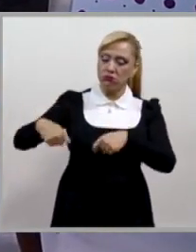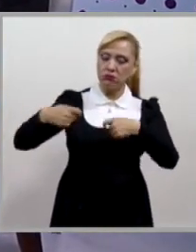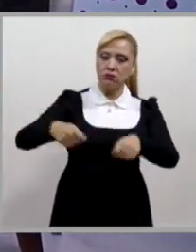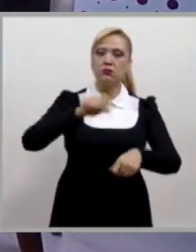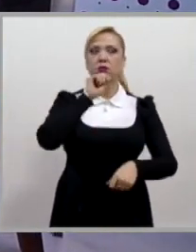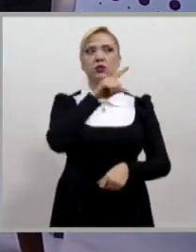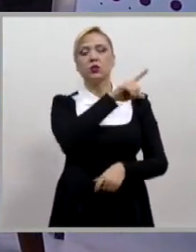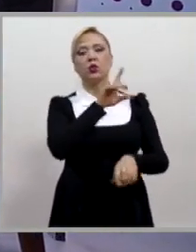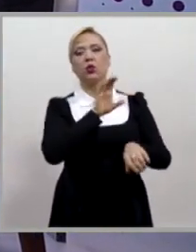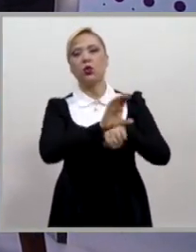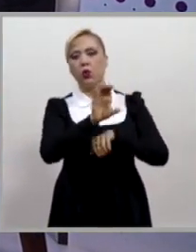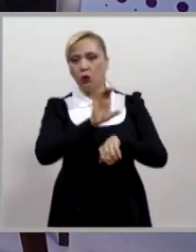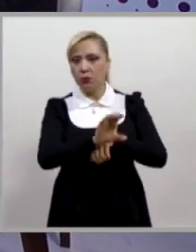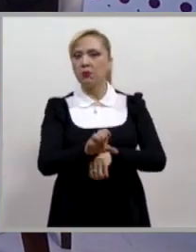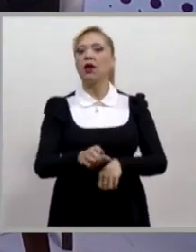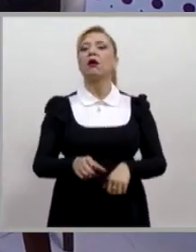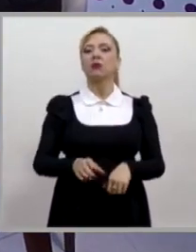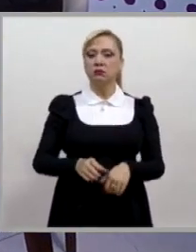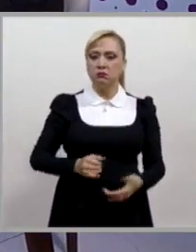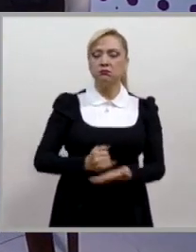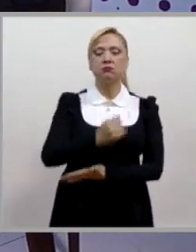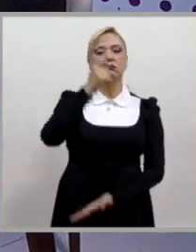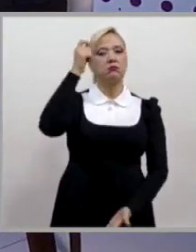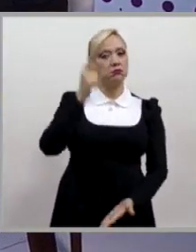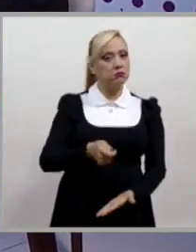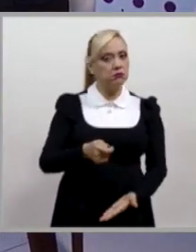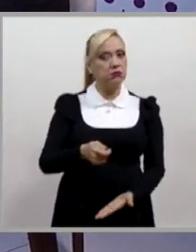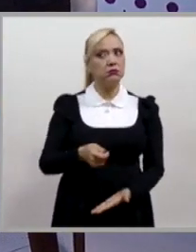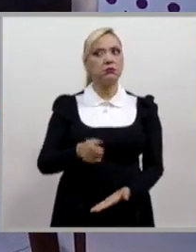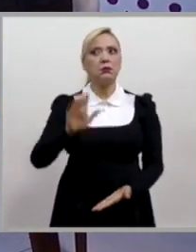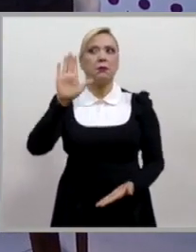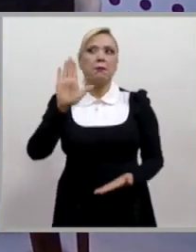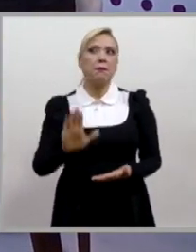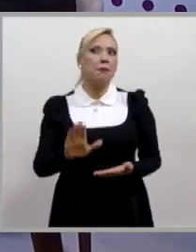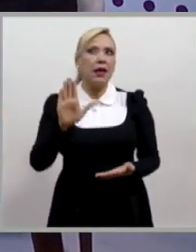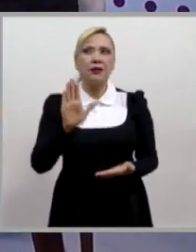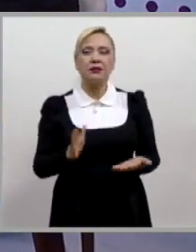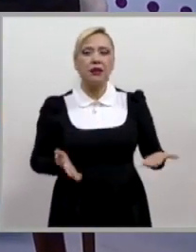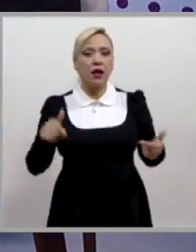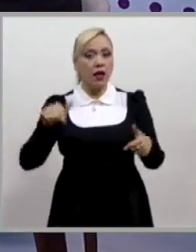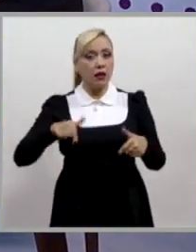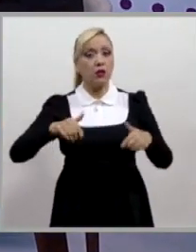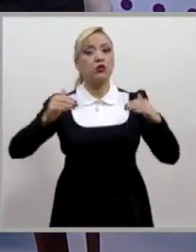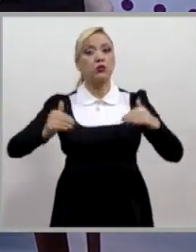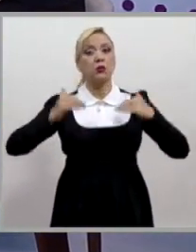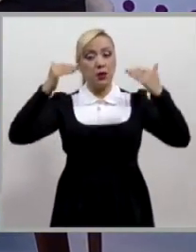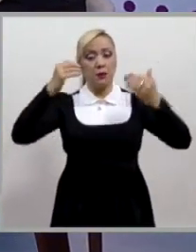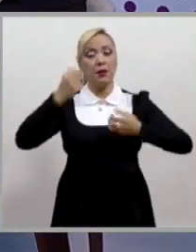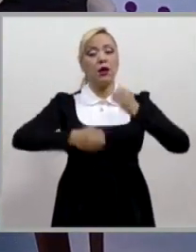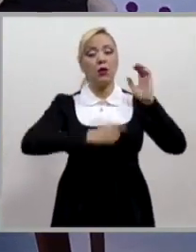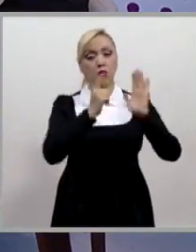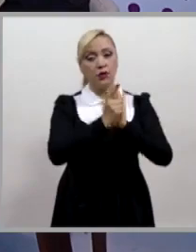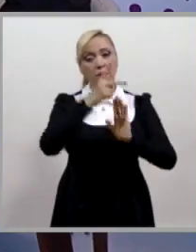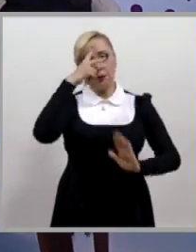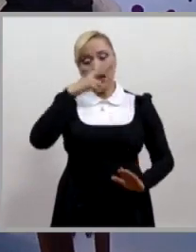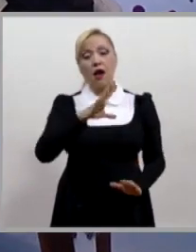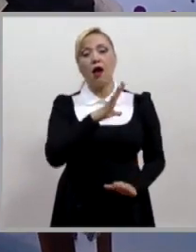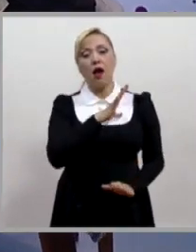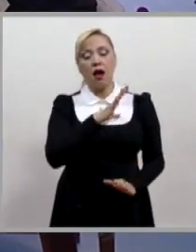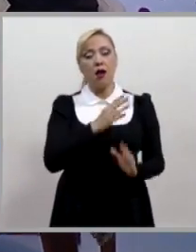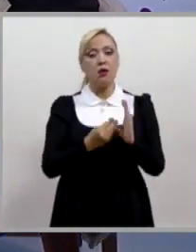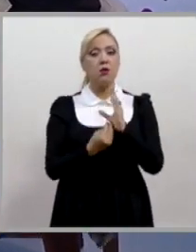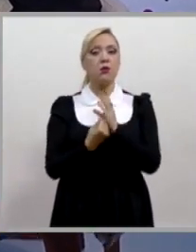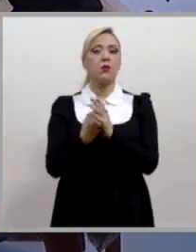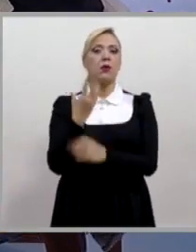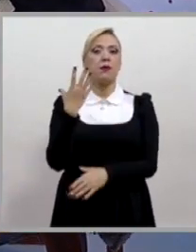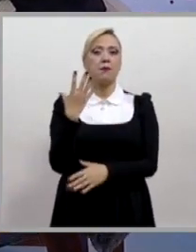Colombiana también ha hecho pronunciamientos y parece ser, pues estábamos platicando, que la Suprema Corte Mexicana tiene un nuevo